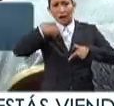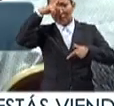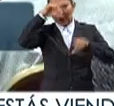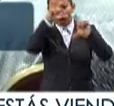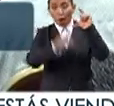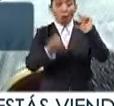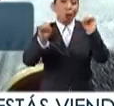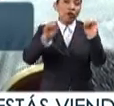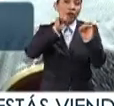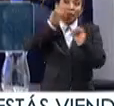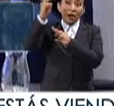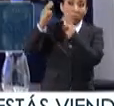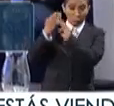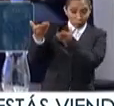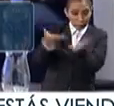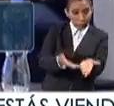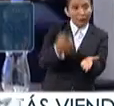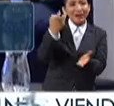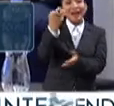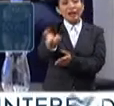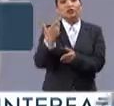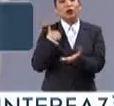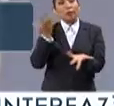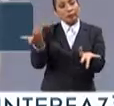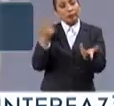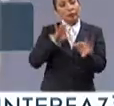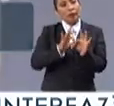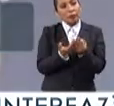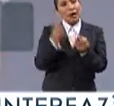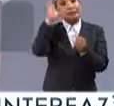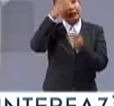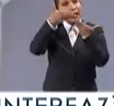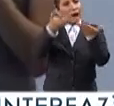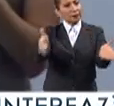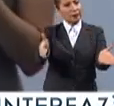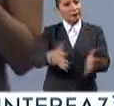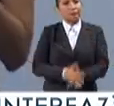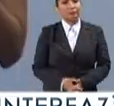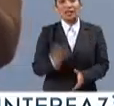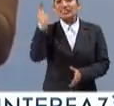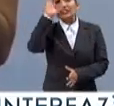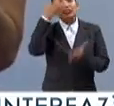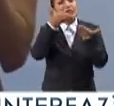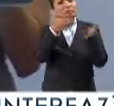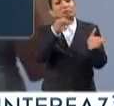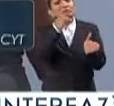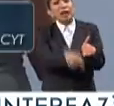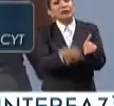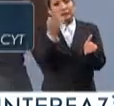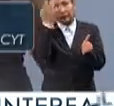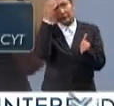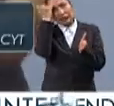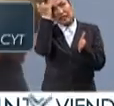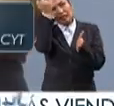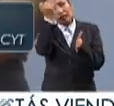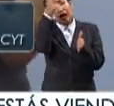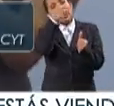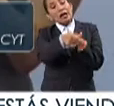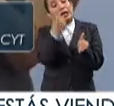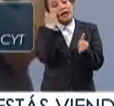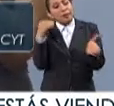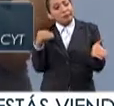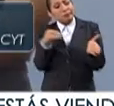país e incluso en el mundo para esto aplica el mecanismo de ciencia abierta ciencia abierta es un paradigma que lo que